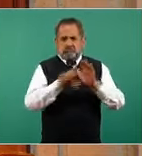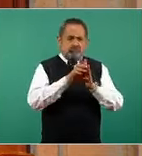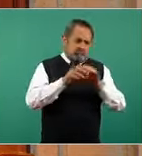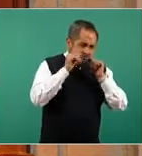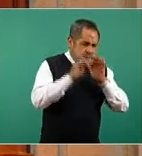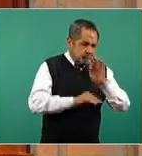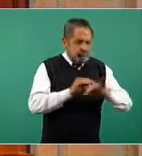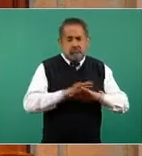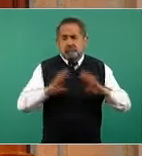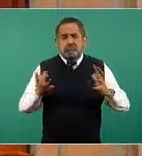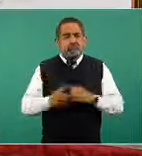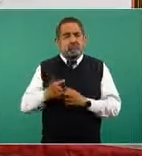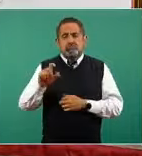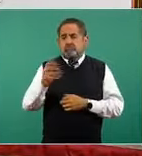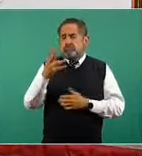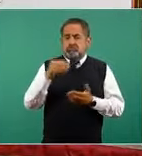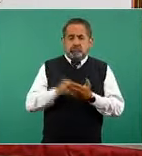nacional